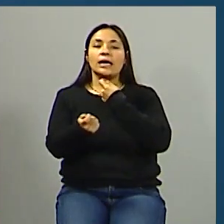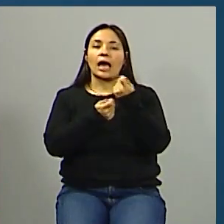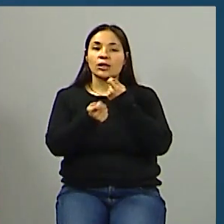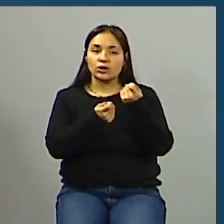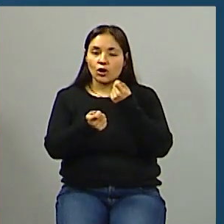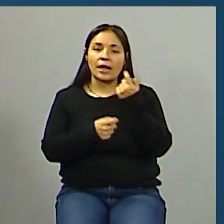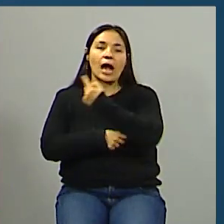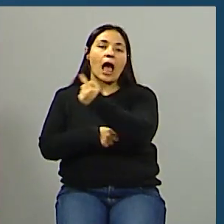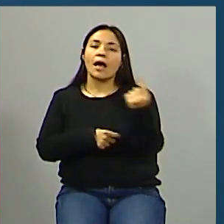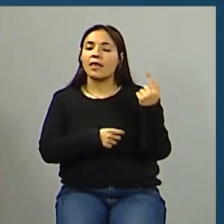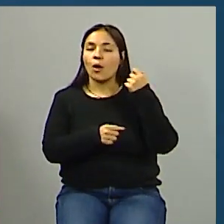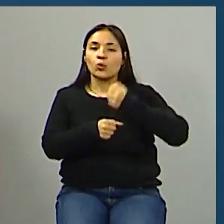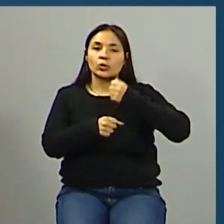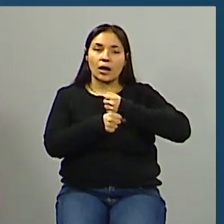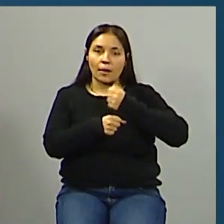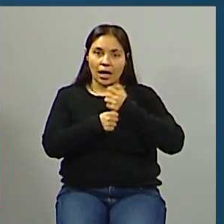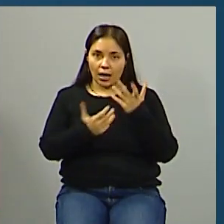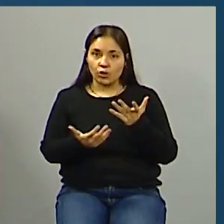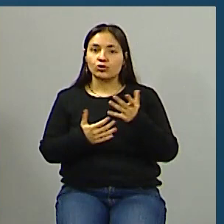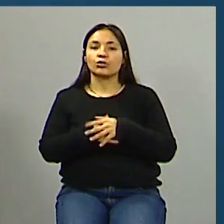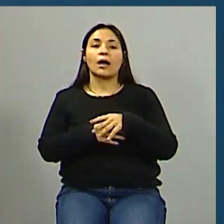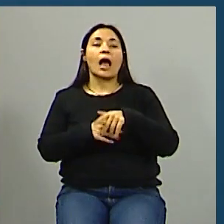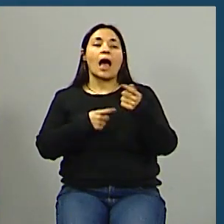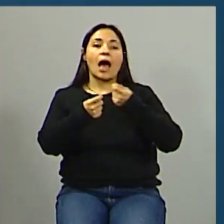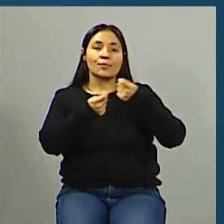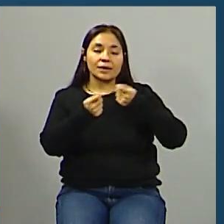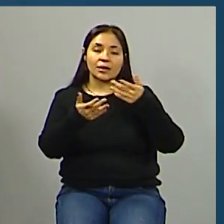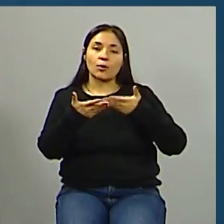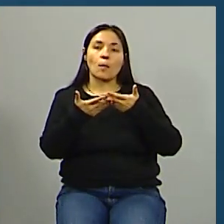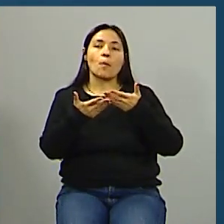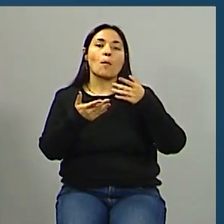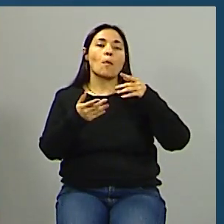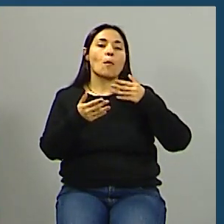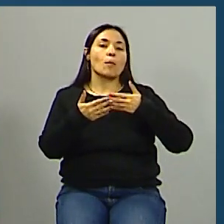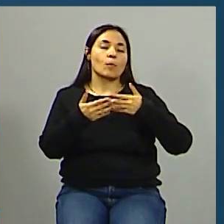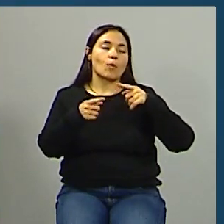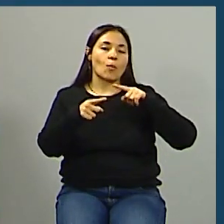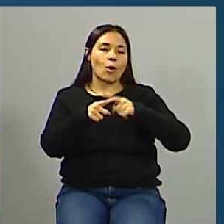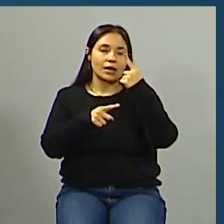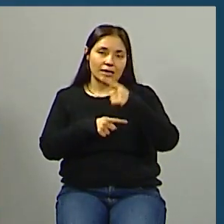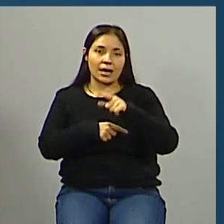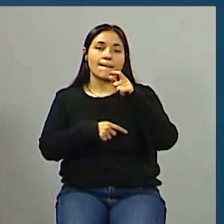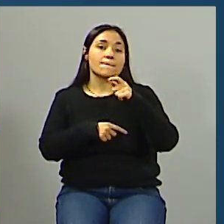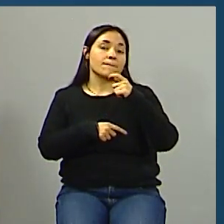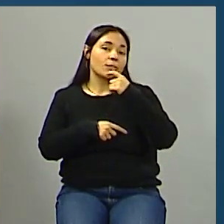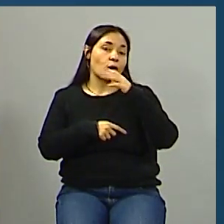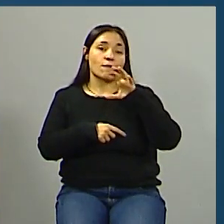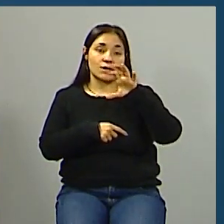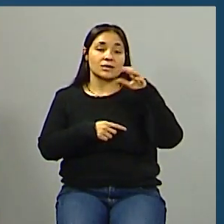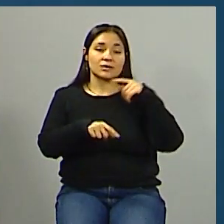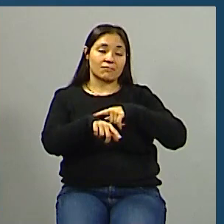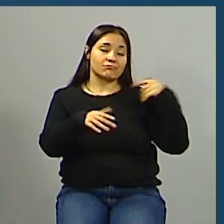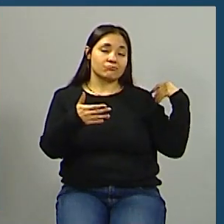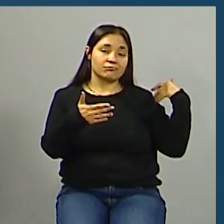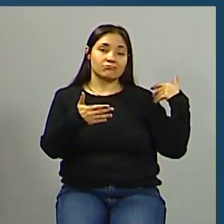una de las administraciones políticas que ha tenido la provincia, ¿no? Sí. Lo que nosotros observamos es que, si